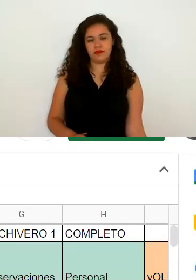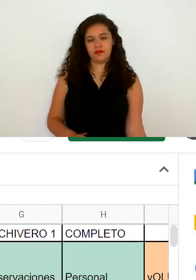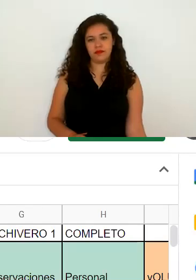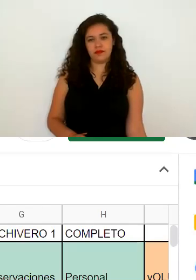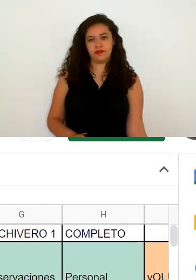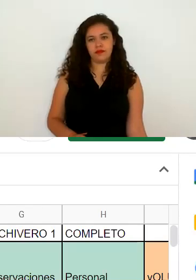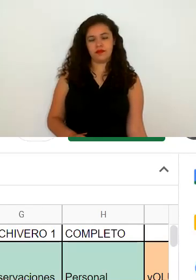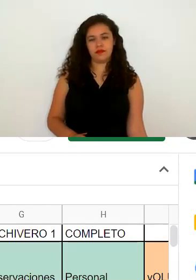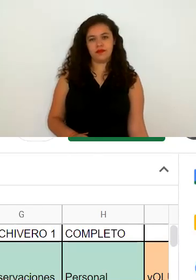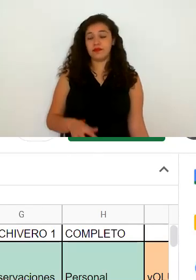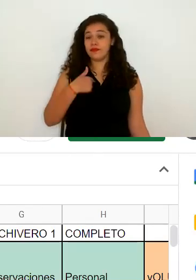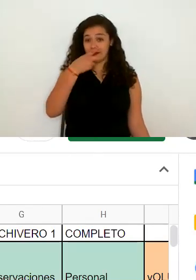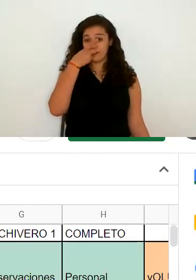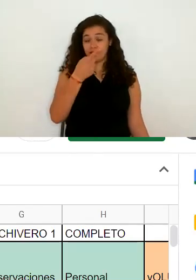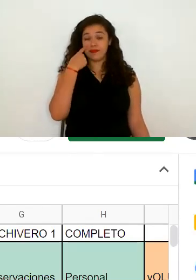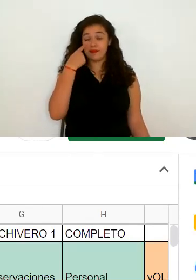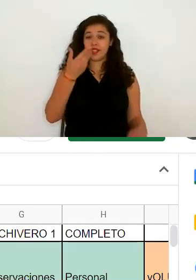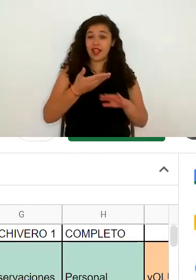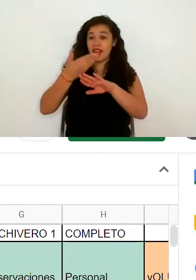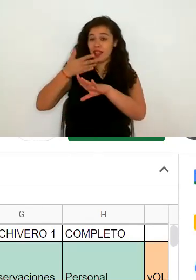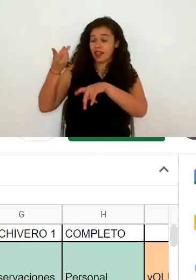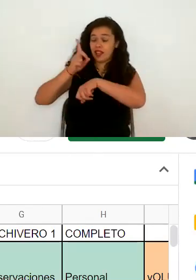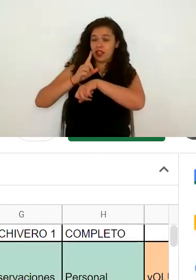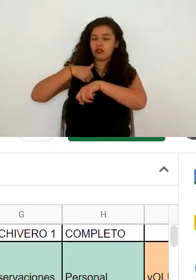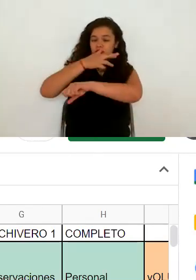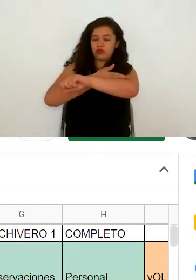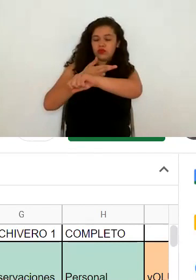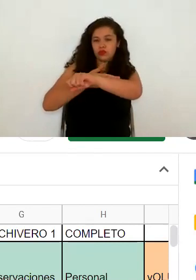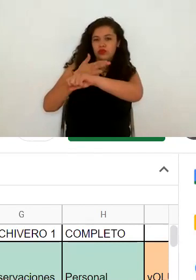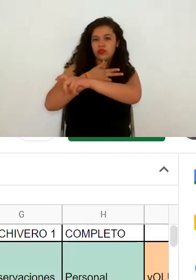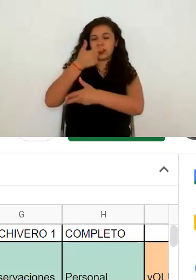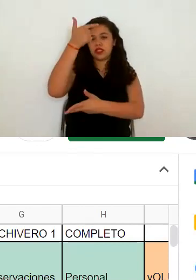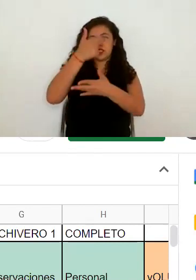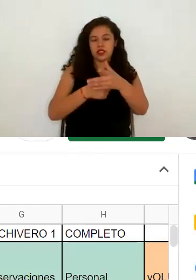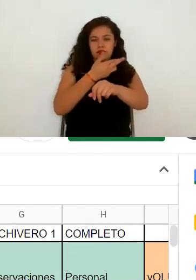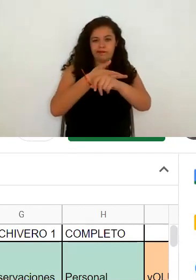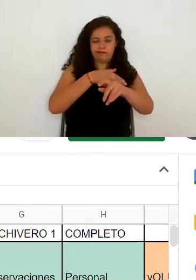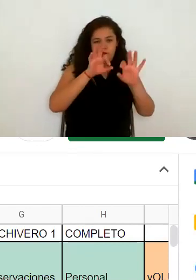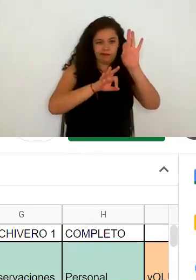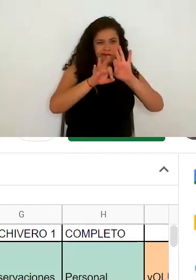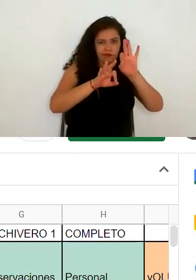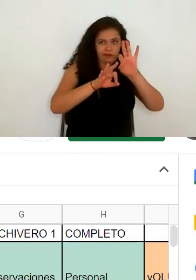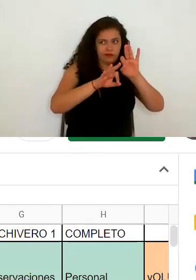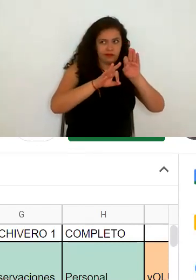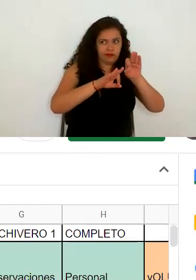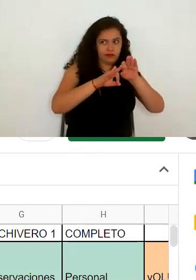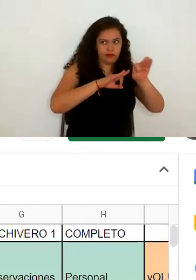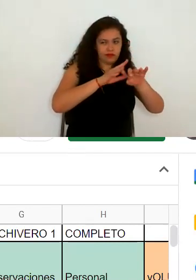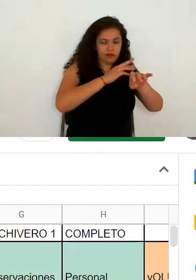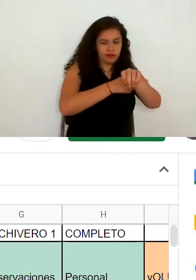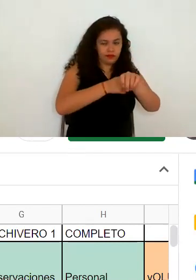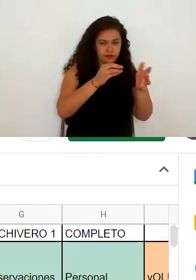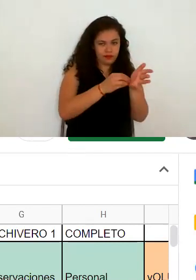Nuevamente. Les decía que en la sesión anterior registramos el inventario de archivo de trámite, donde vamos a anotar